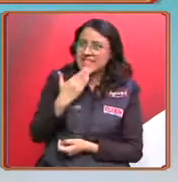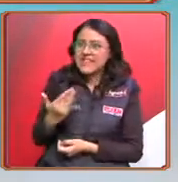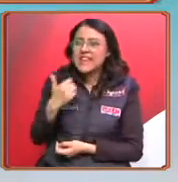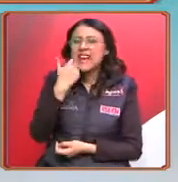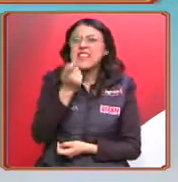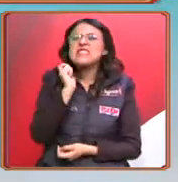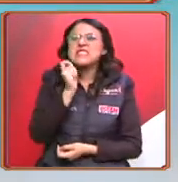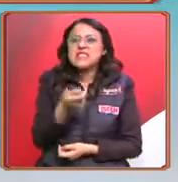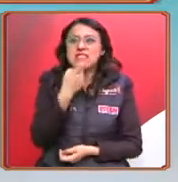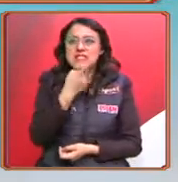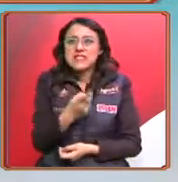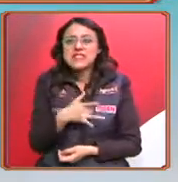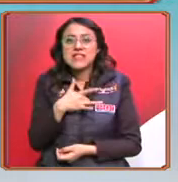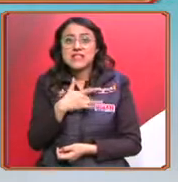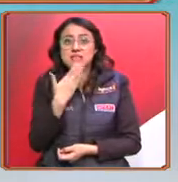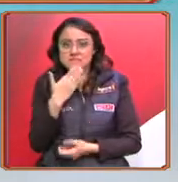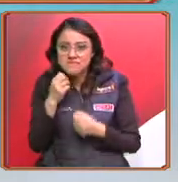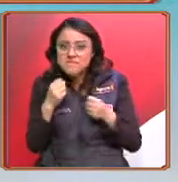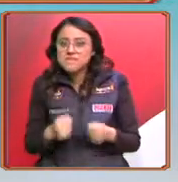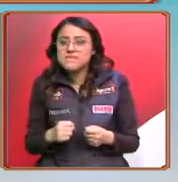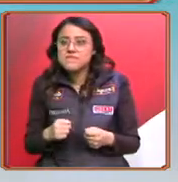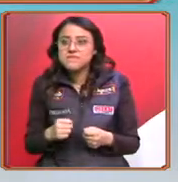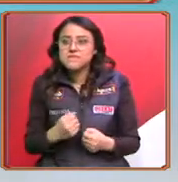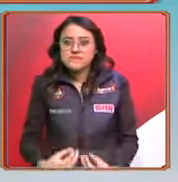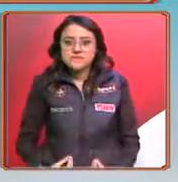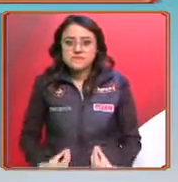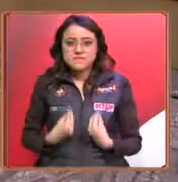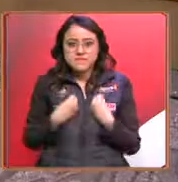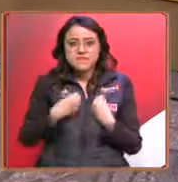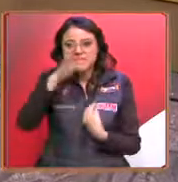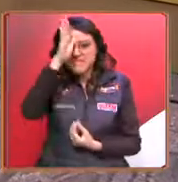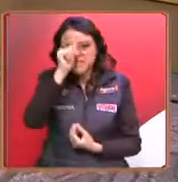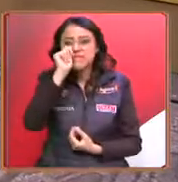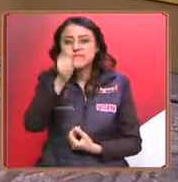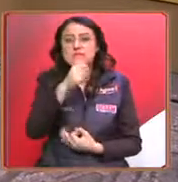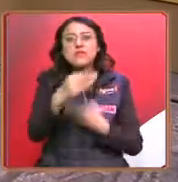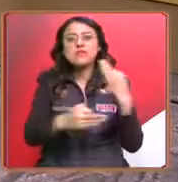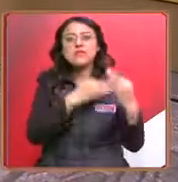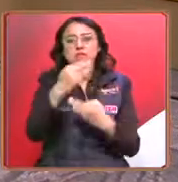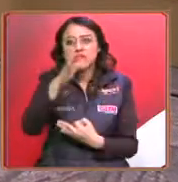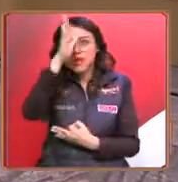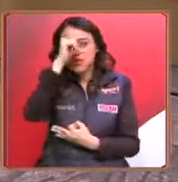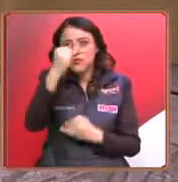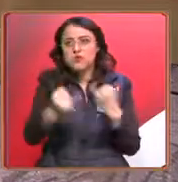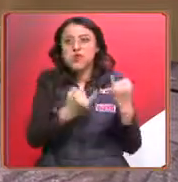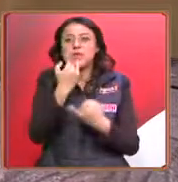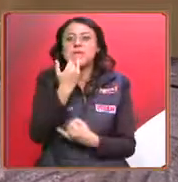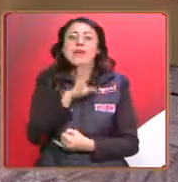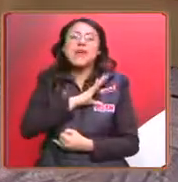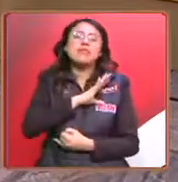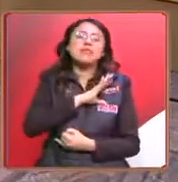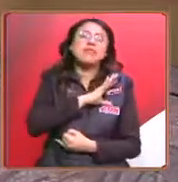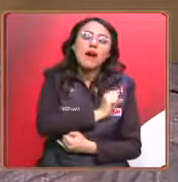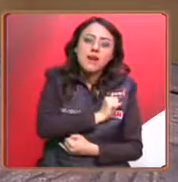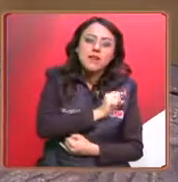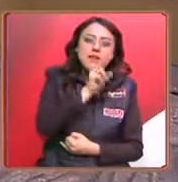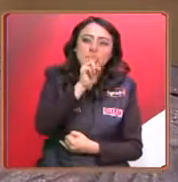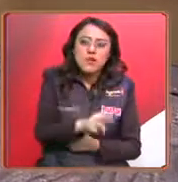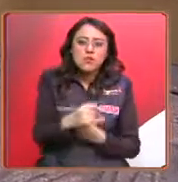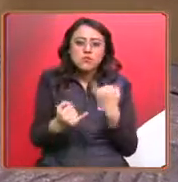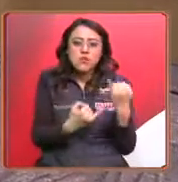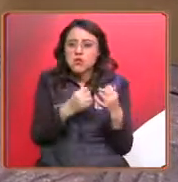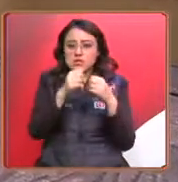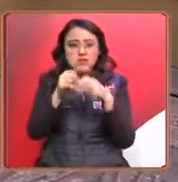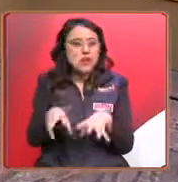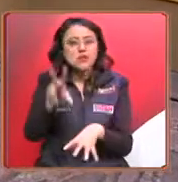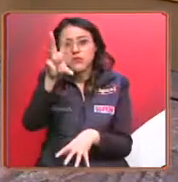déjame decirte que yo estoy convencida que la vida está hecha de recuerdos. Todos recordamos nuestro juguete favorito. Ese juguete que nos